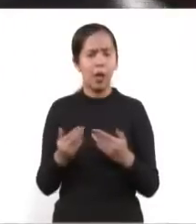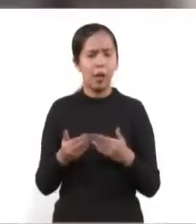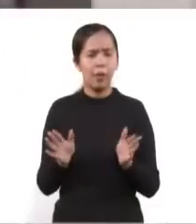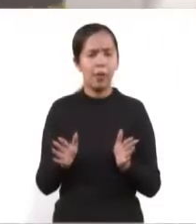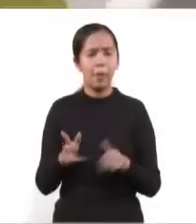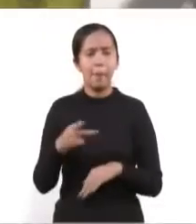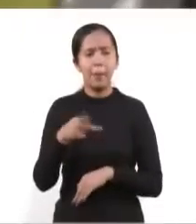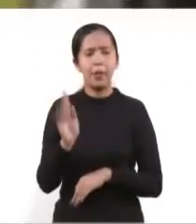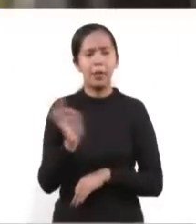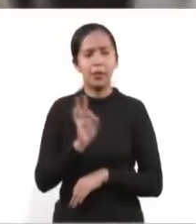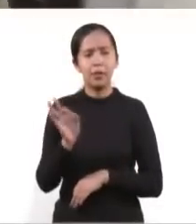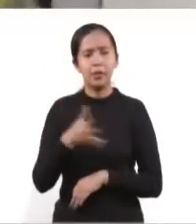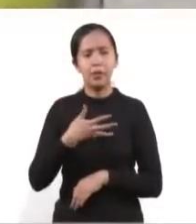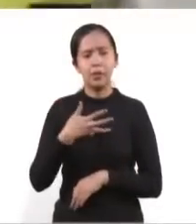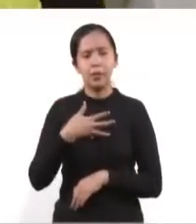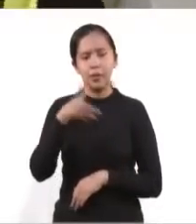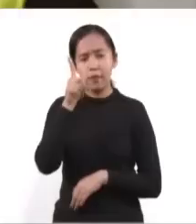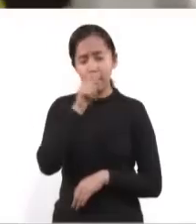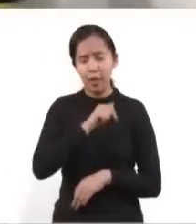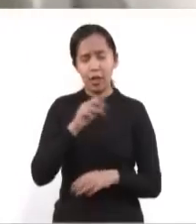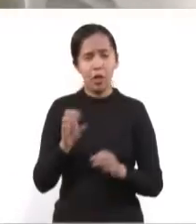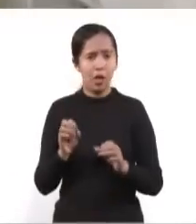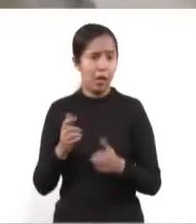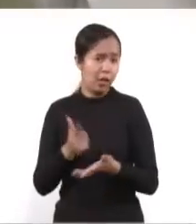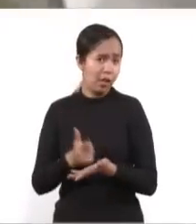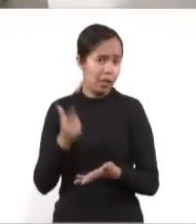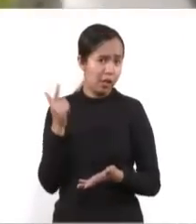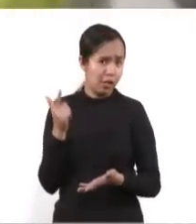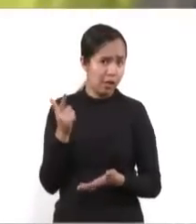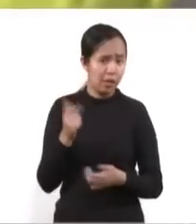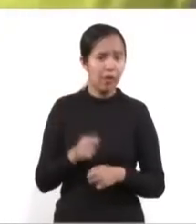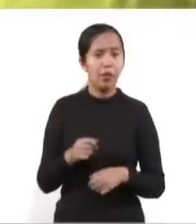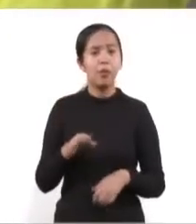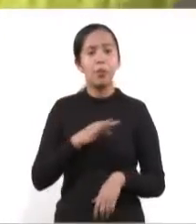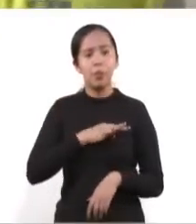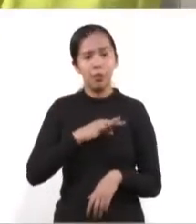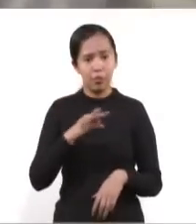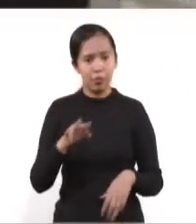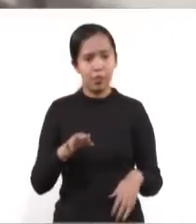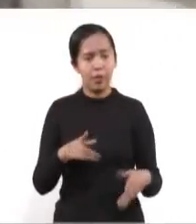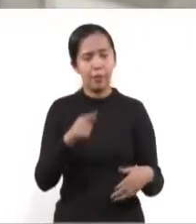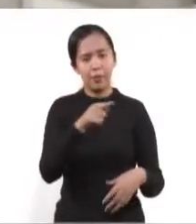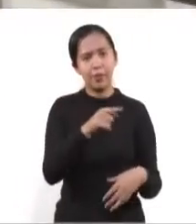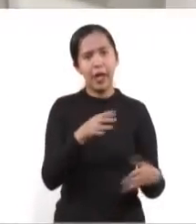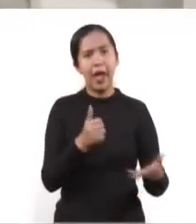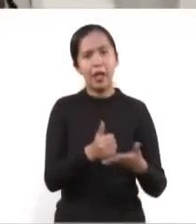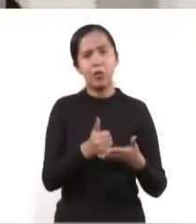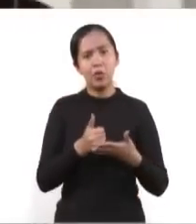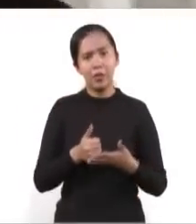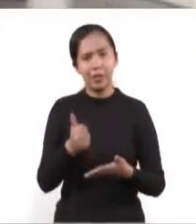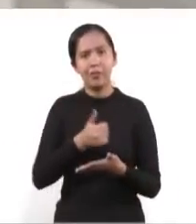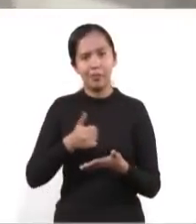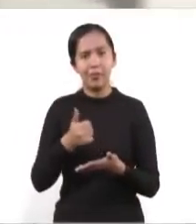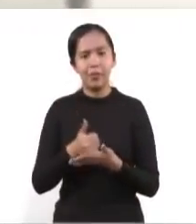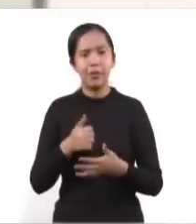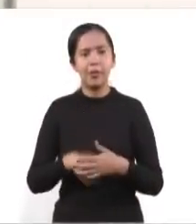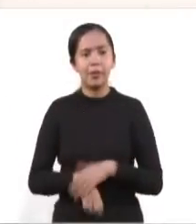algún detalle grave, podríamos tomar a través del enlace parte de la ciudad. Sí, sí le sirve a CFE.